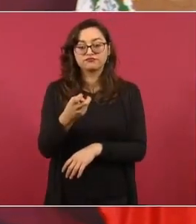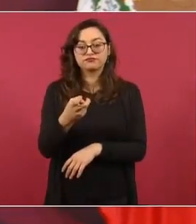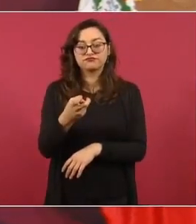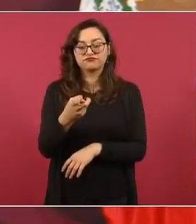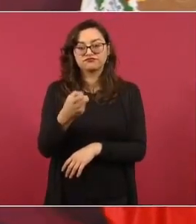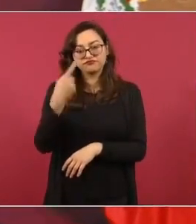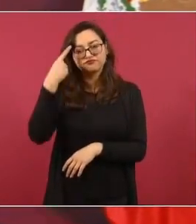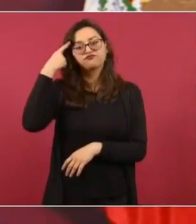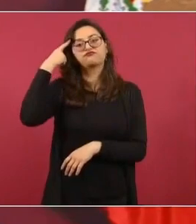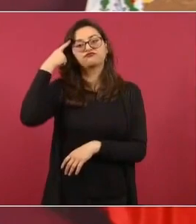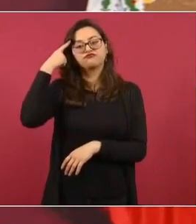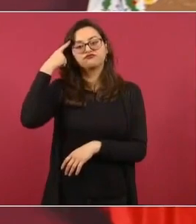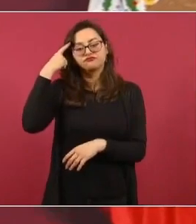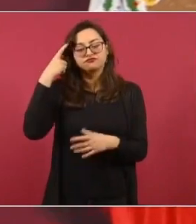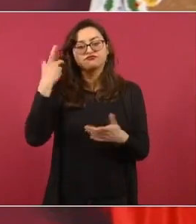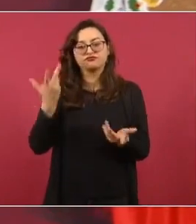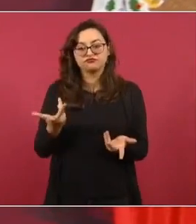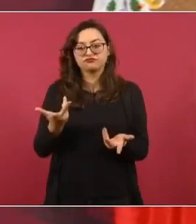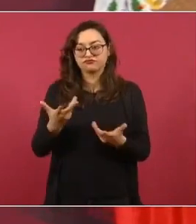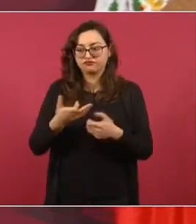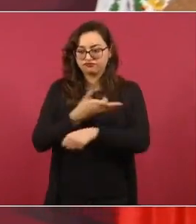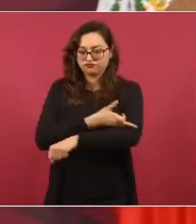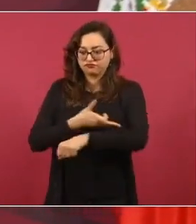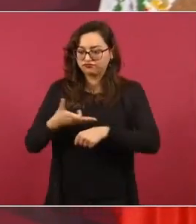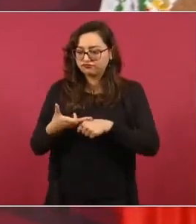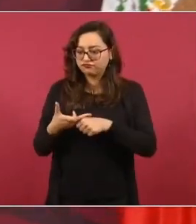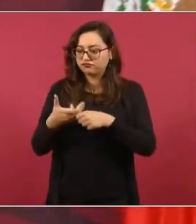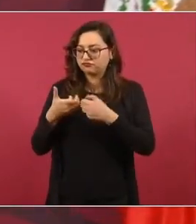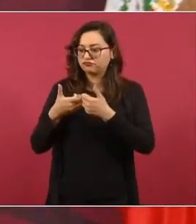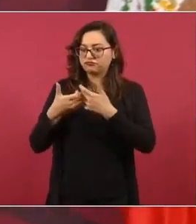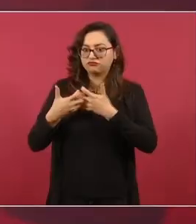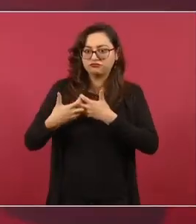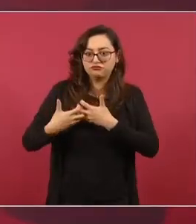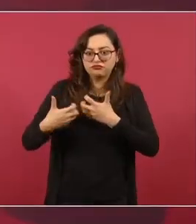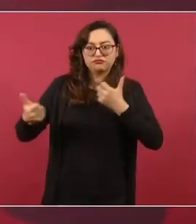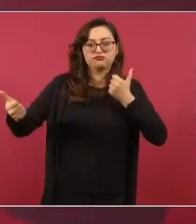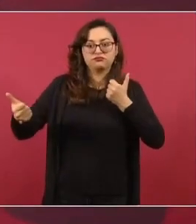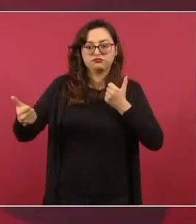tenemos que evitar la desintegración de las familias.